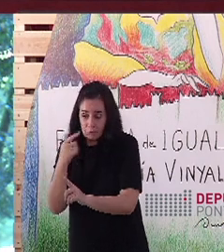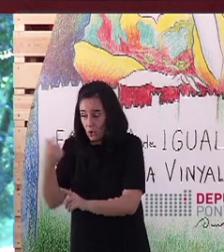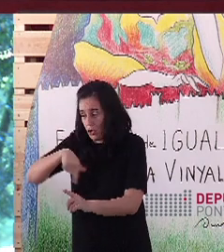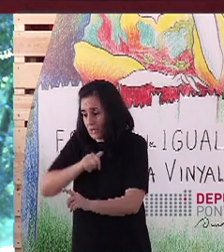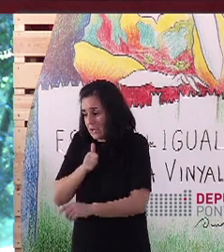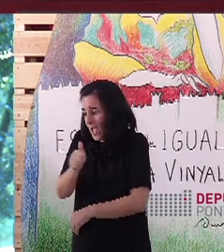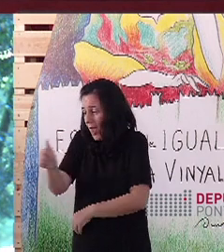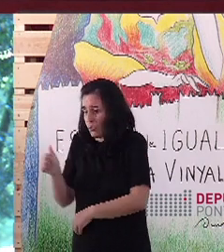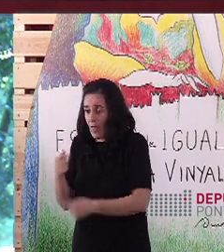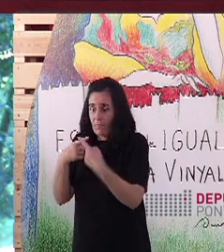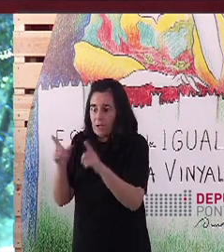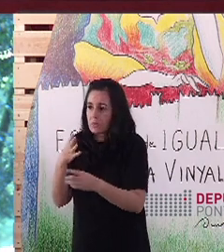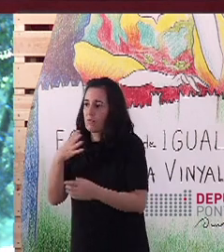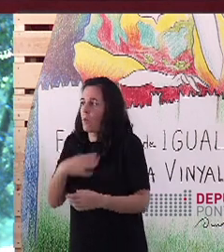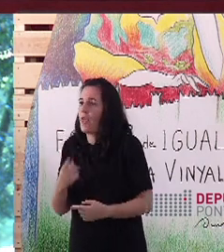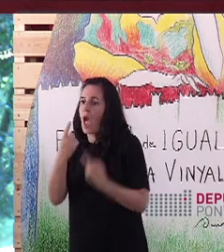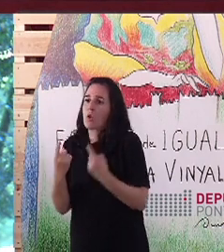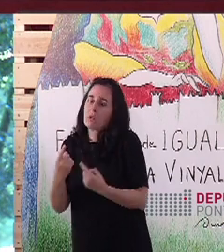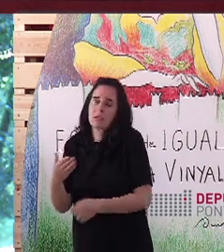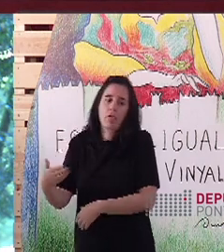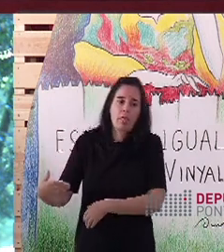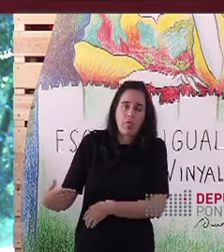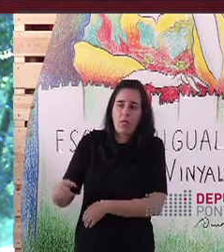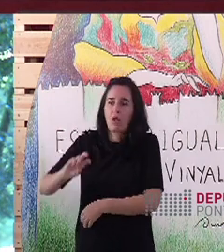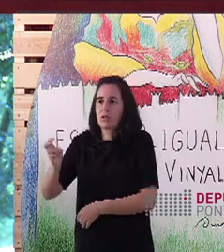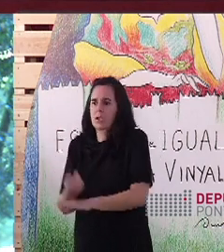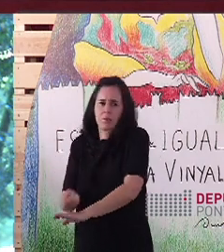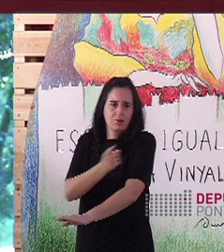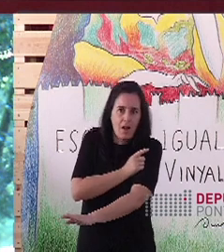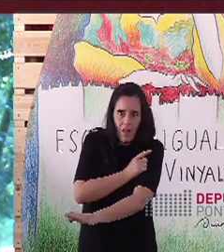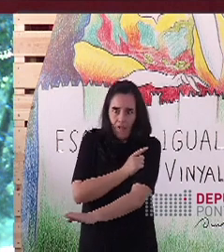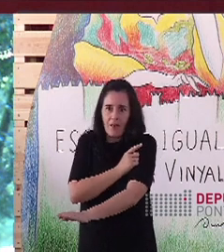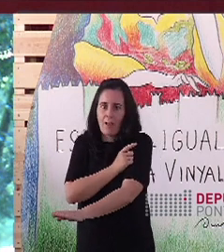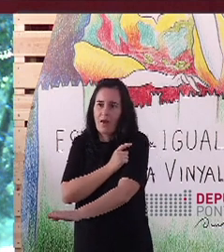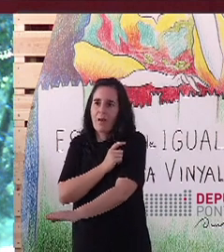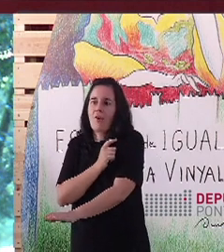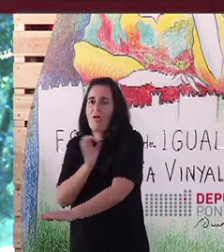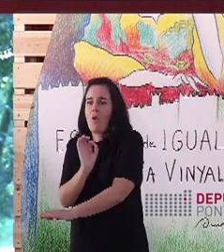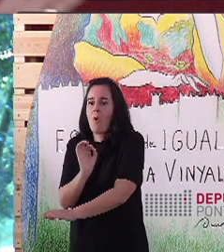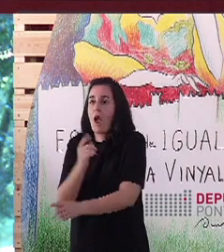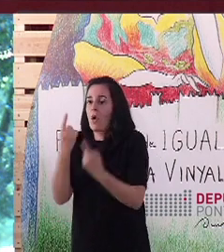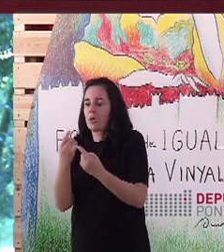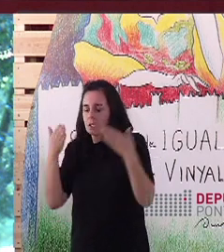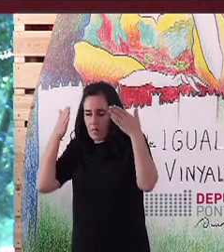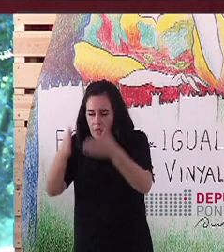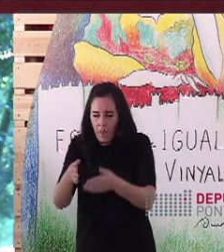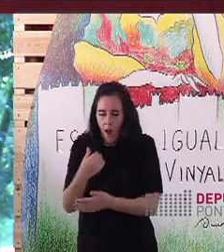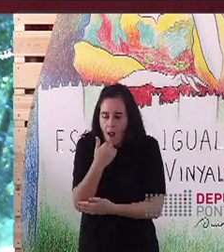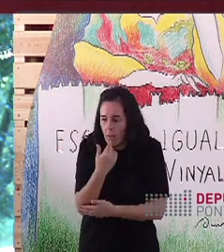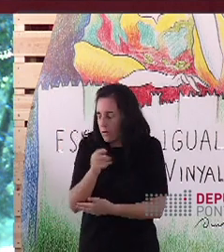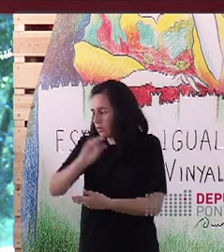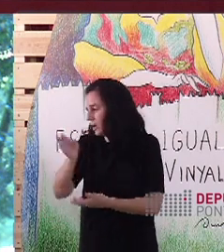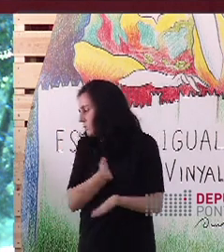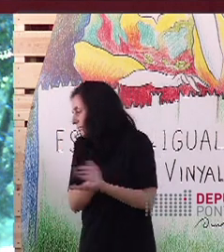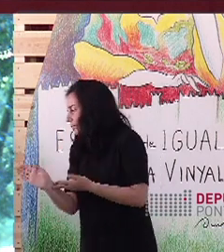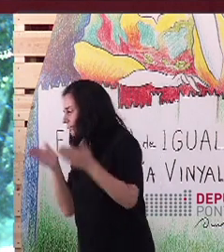hay abolicionistas más radicales, hay abolicionistas más moderadas, hay unas que ponen el énfasis en una cosa, hay otras que ponen el énfasis